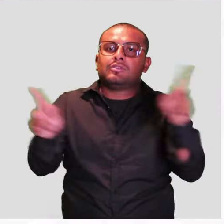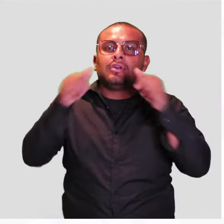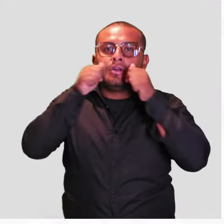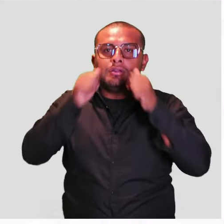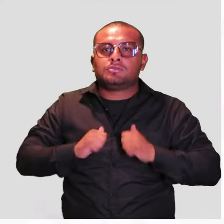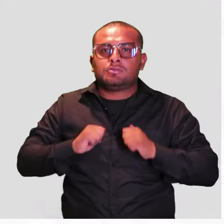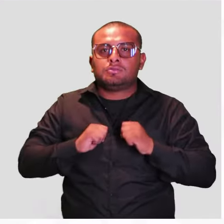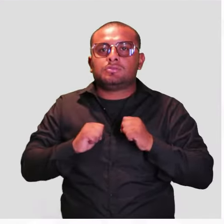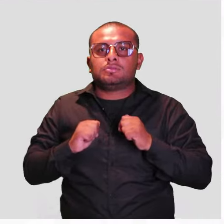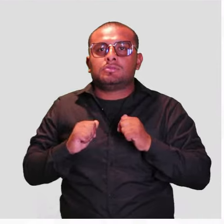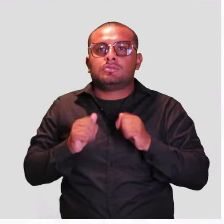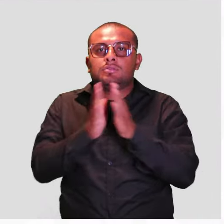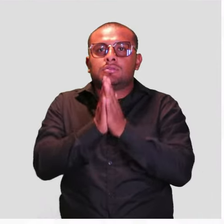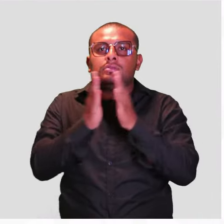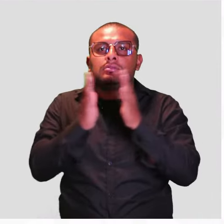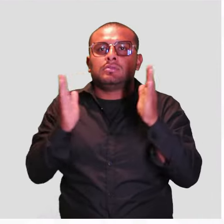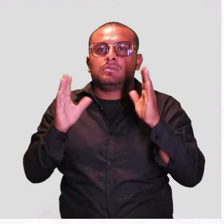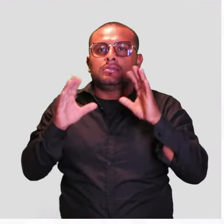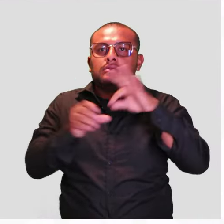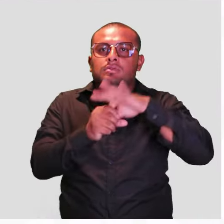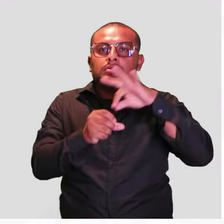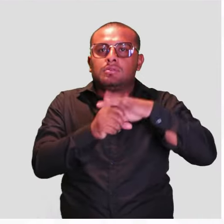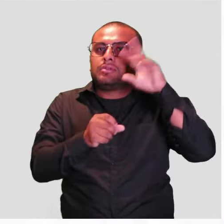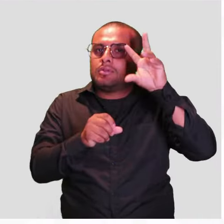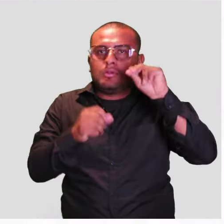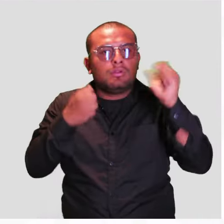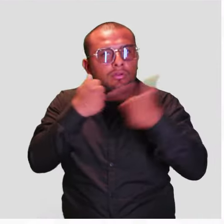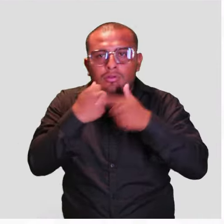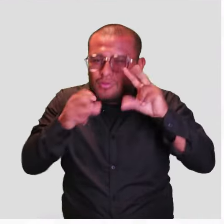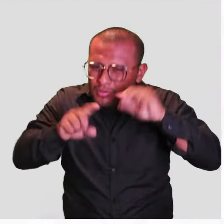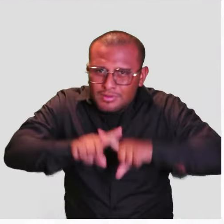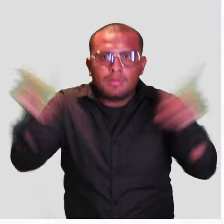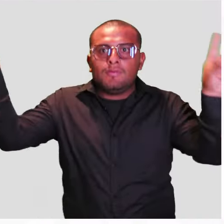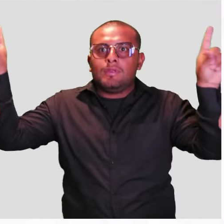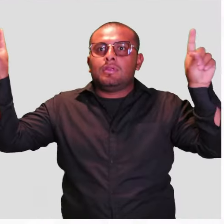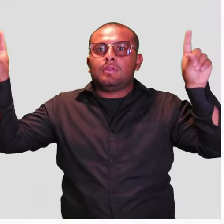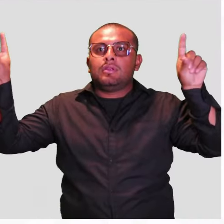escuchando. Recuerden, voten por algo diferente.